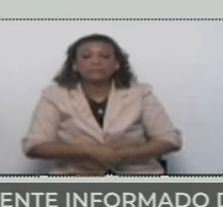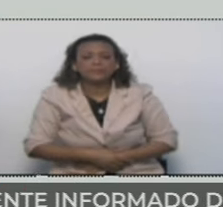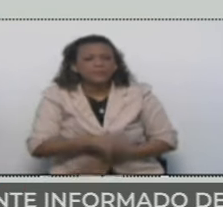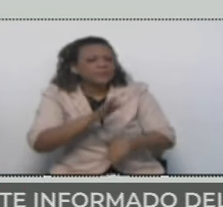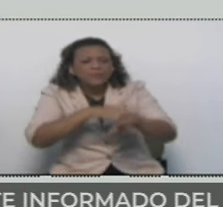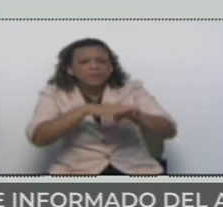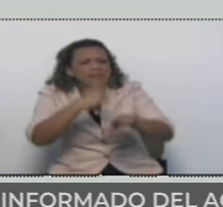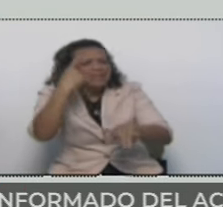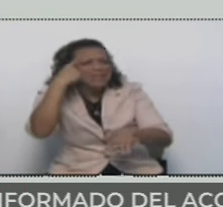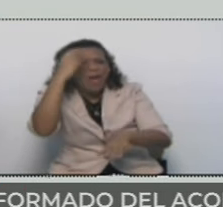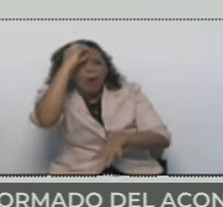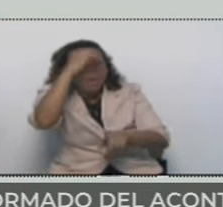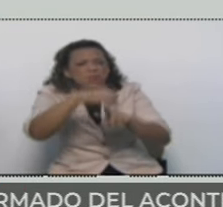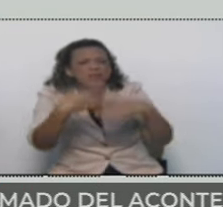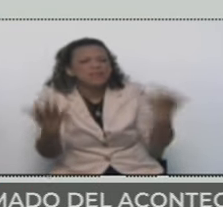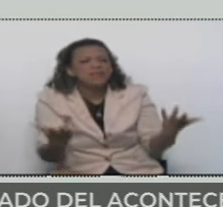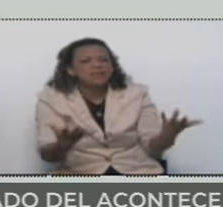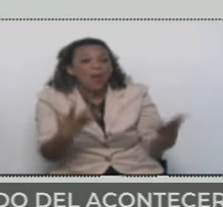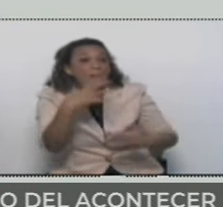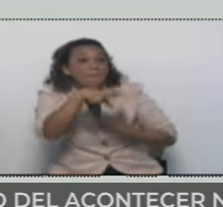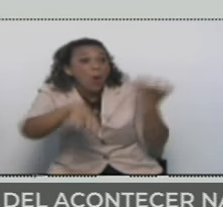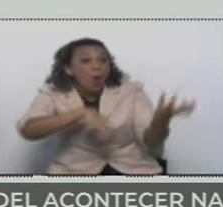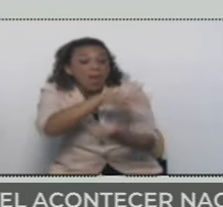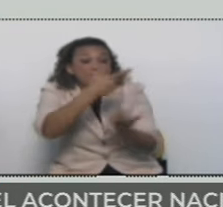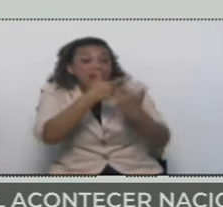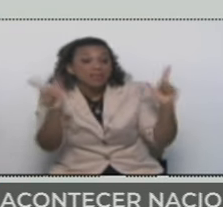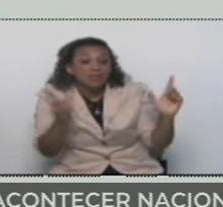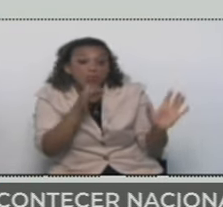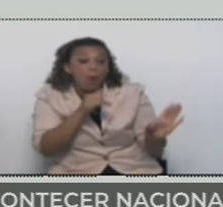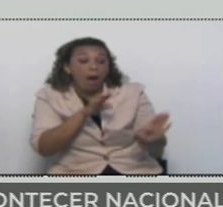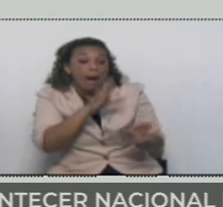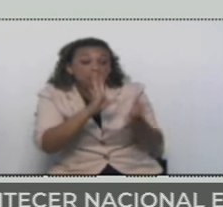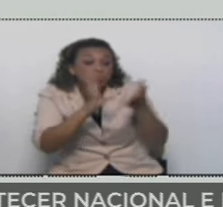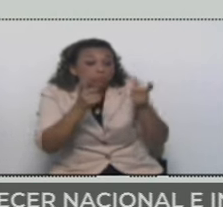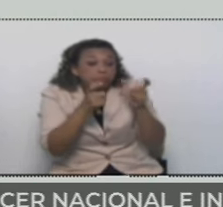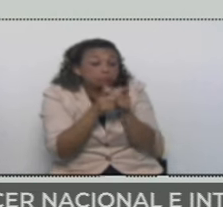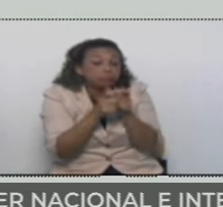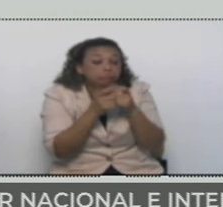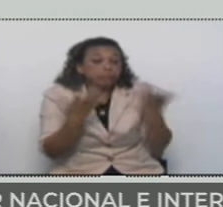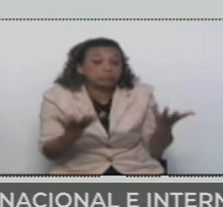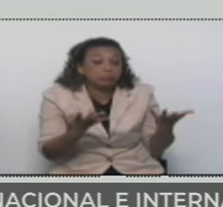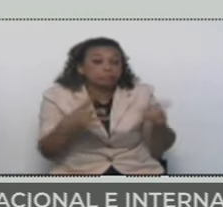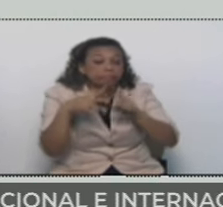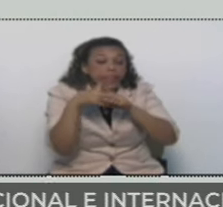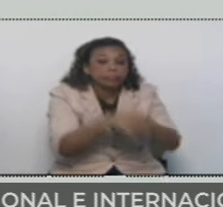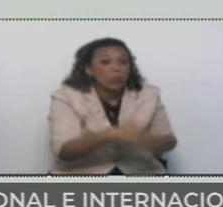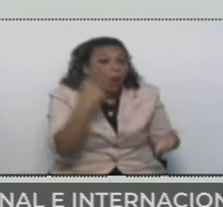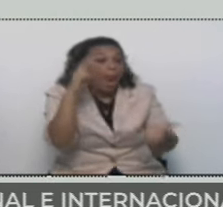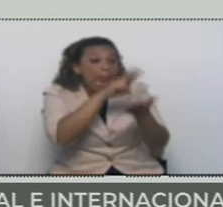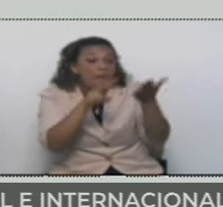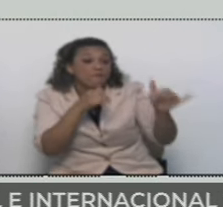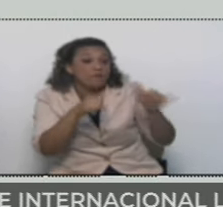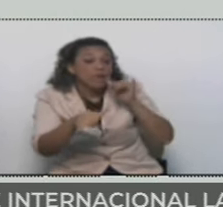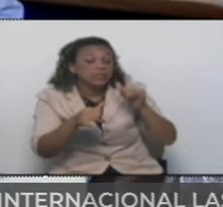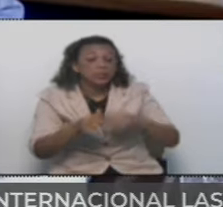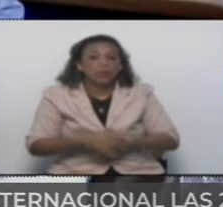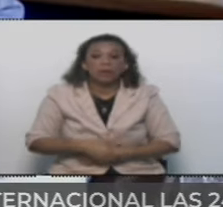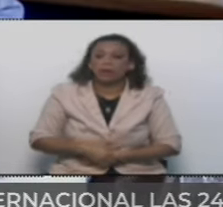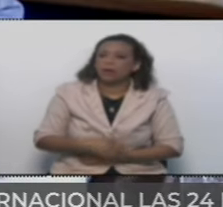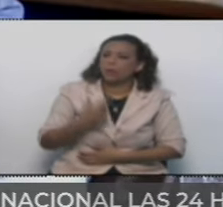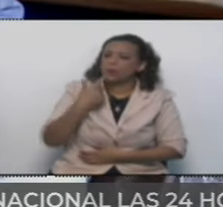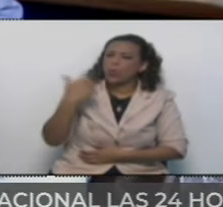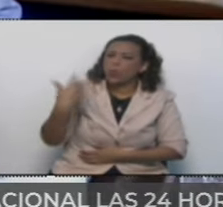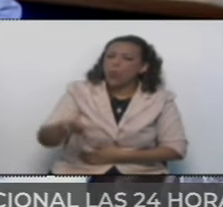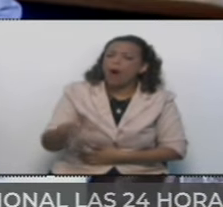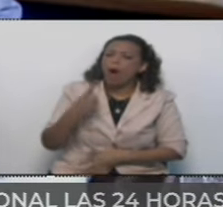¿Qué reflexión hace usted? Porque el lema ya es la libertad avanza. ¿Usted qué reflexión hace cuando lee este tipo de noticias? Bueno, este es un